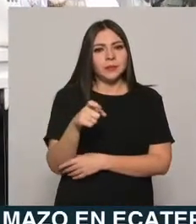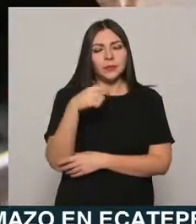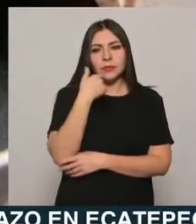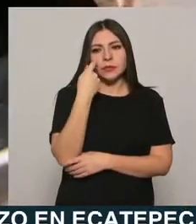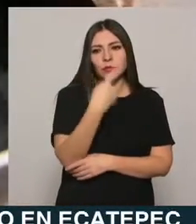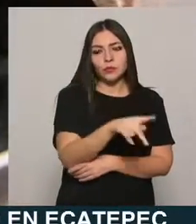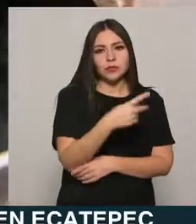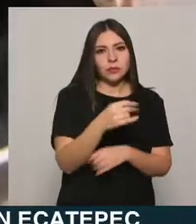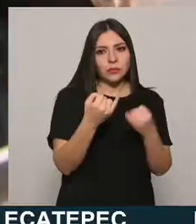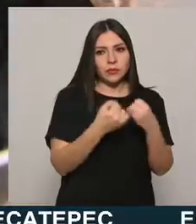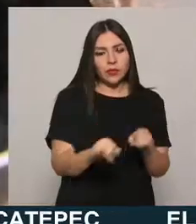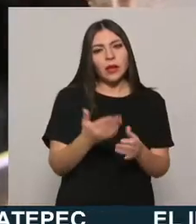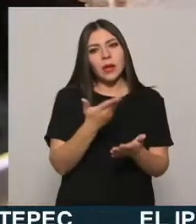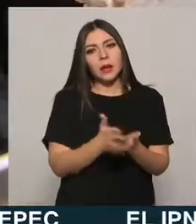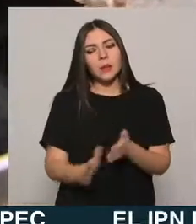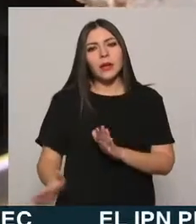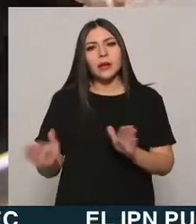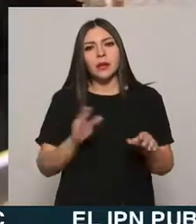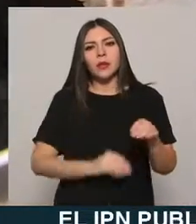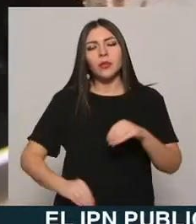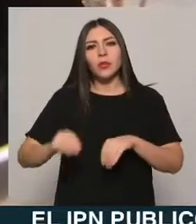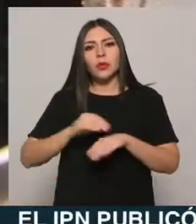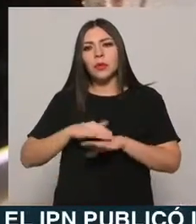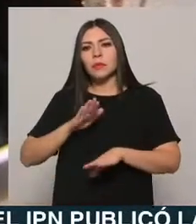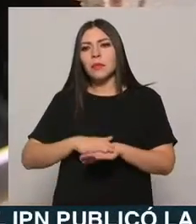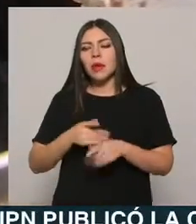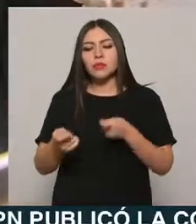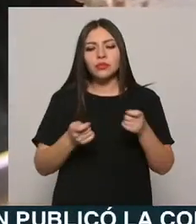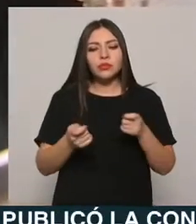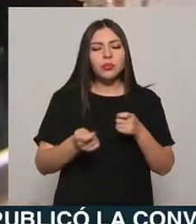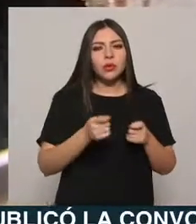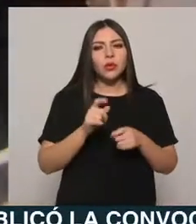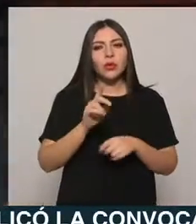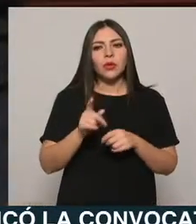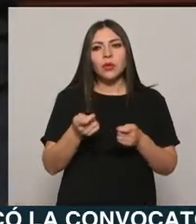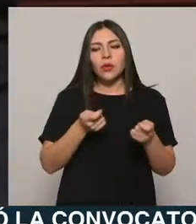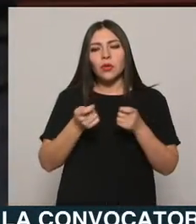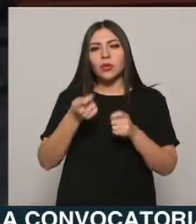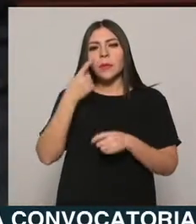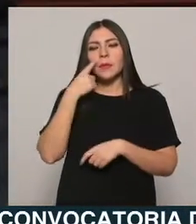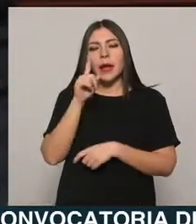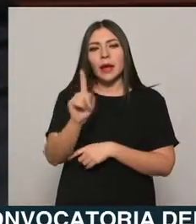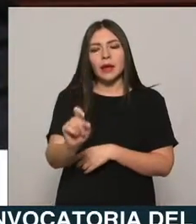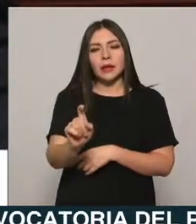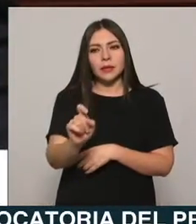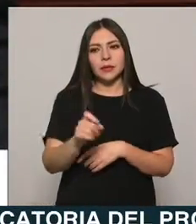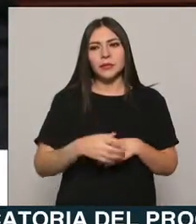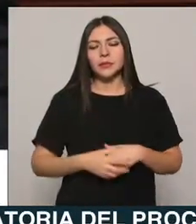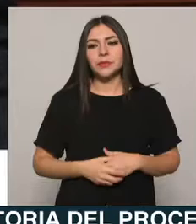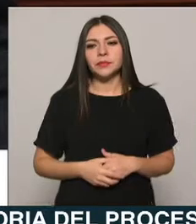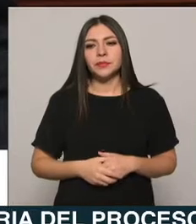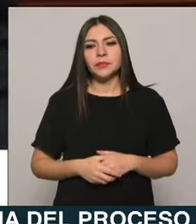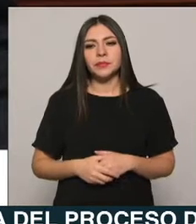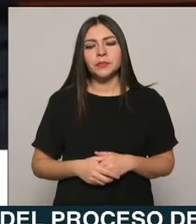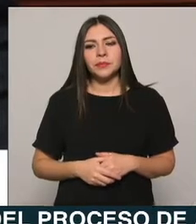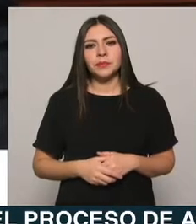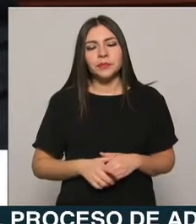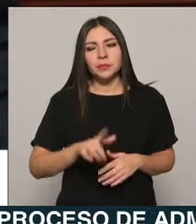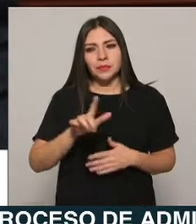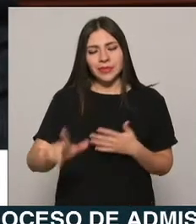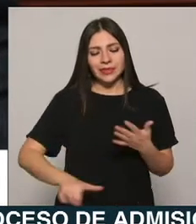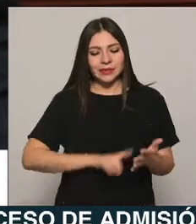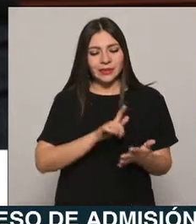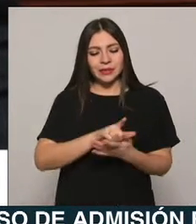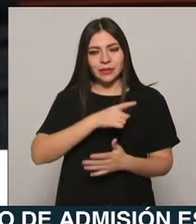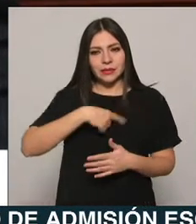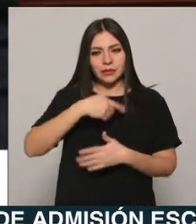SACMEX, además de establecer nuevos elementos de control y regulación del recurso natural. La ley que proponemos otorga al sistema